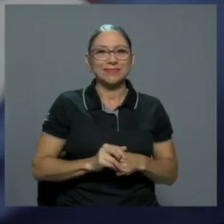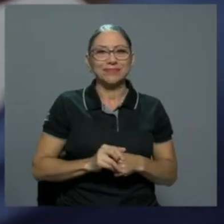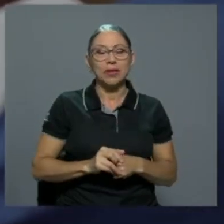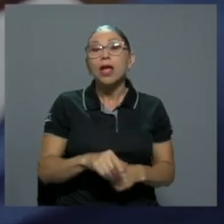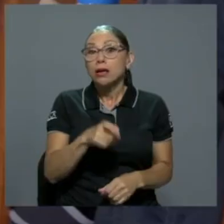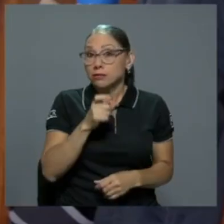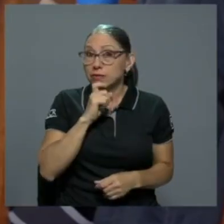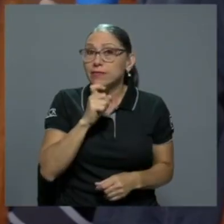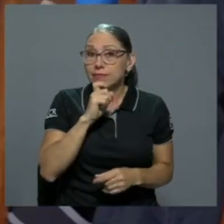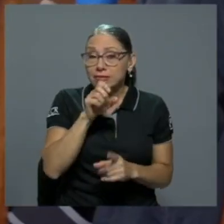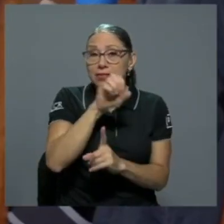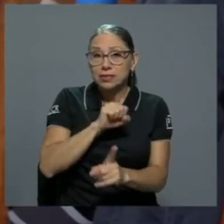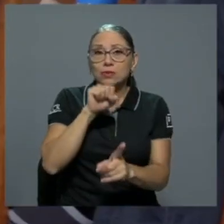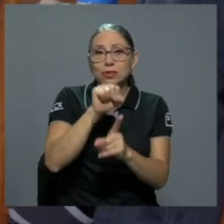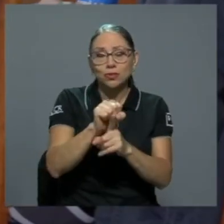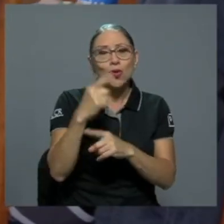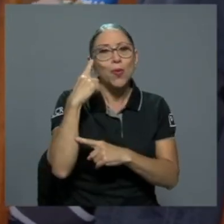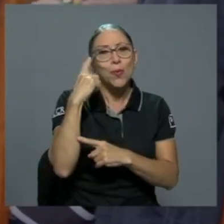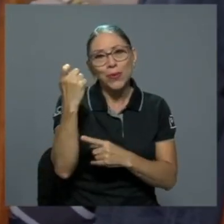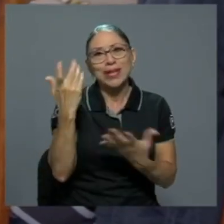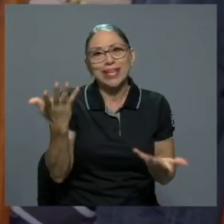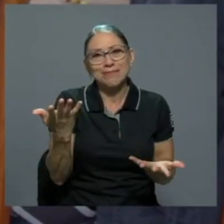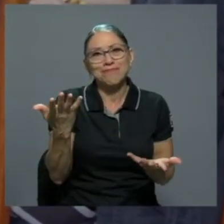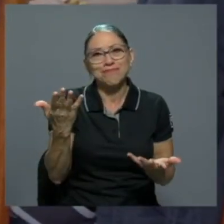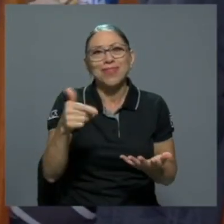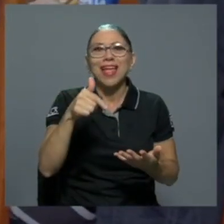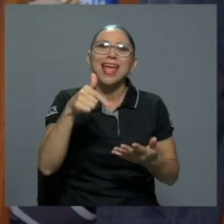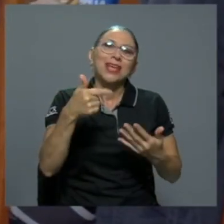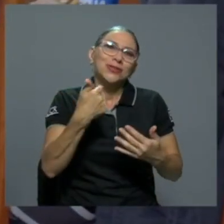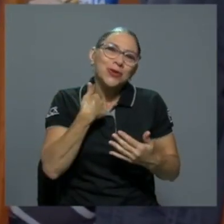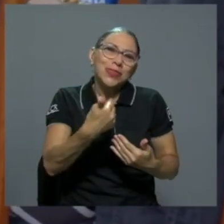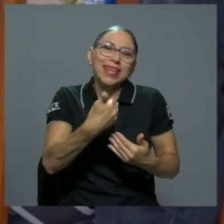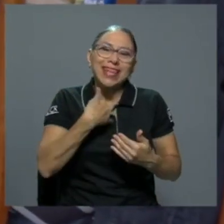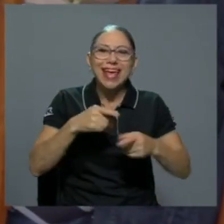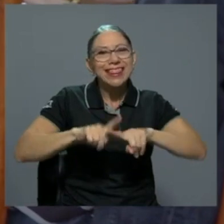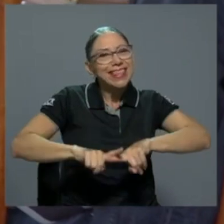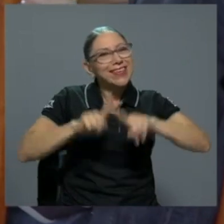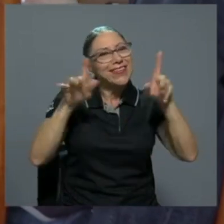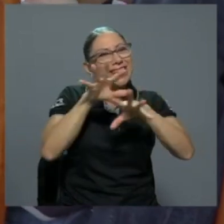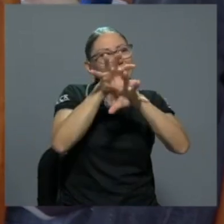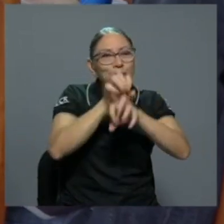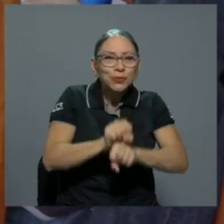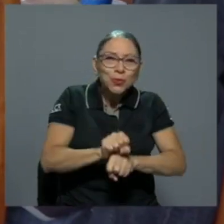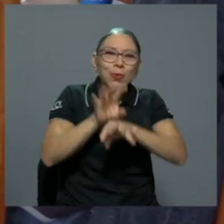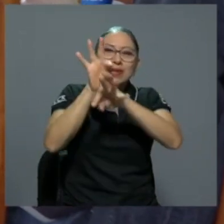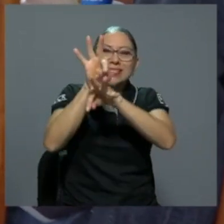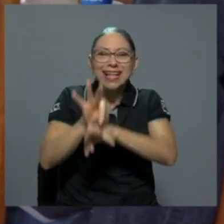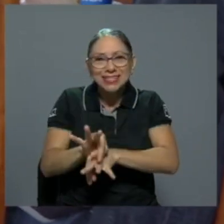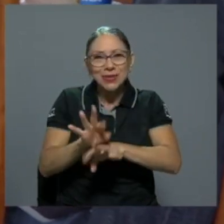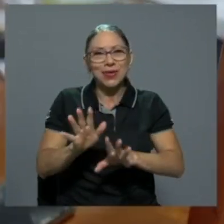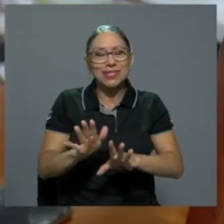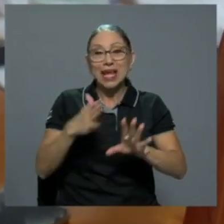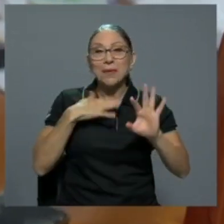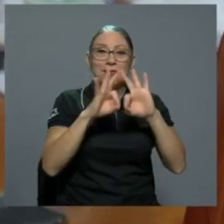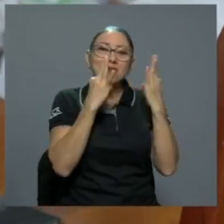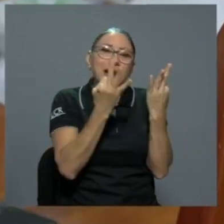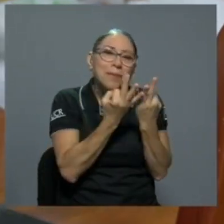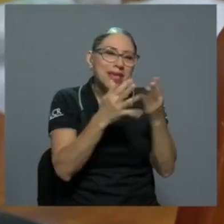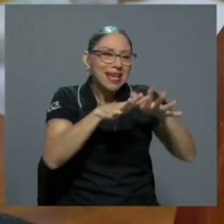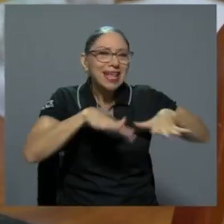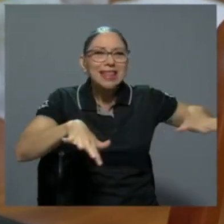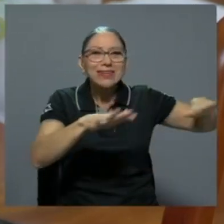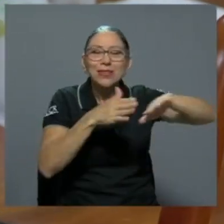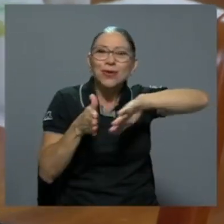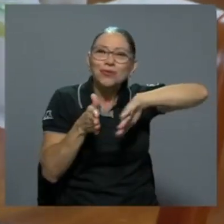Fue bastante difícil porque, bueno, otras costumbres tenía, mis tradiciones, dejar mi familia, el